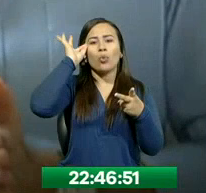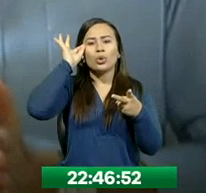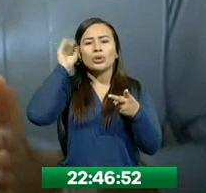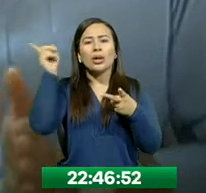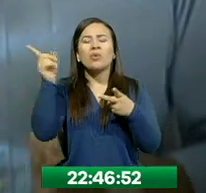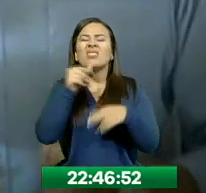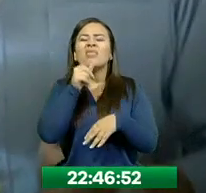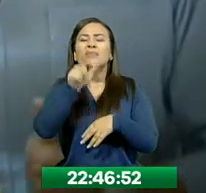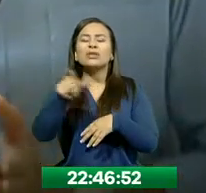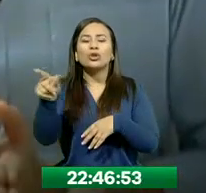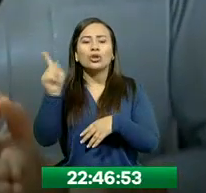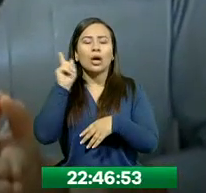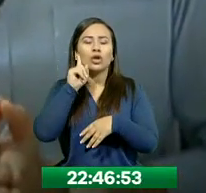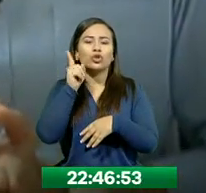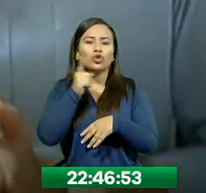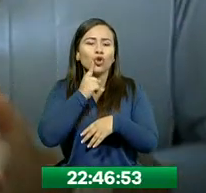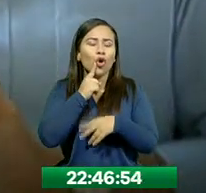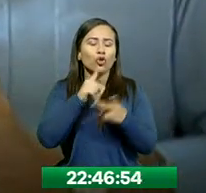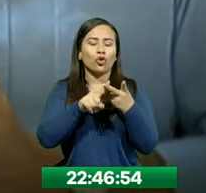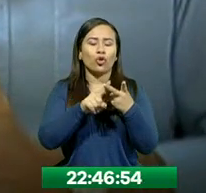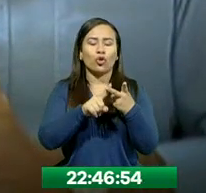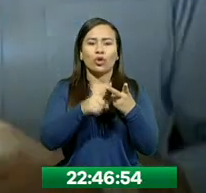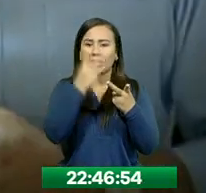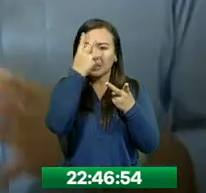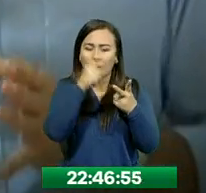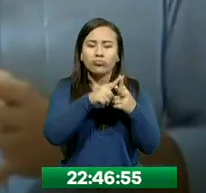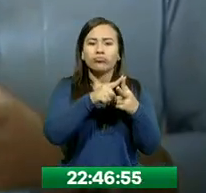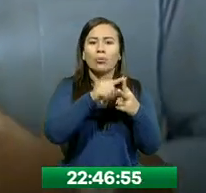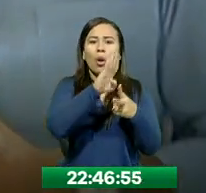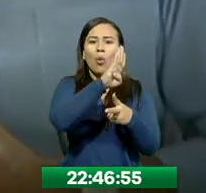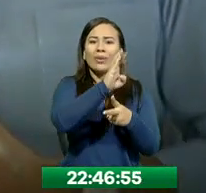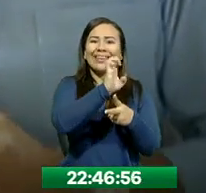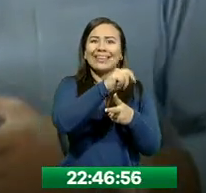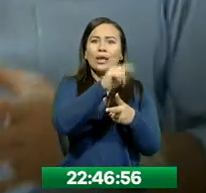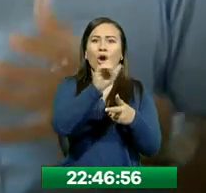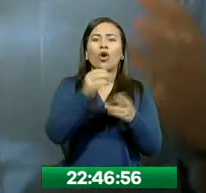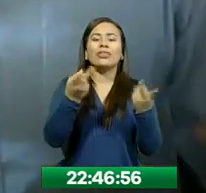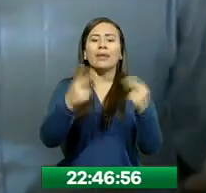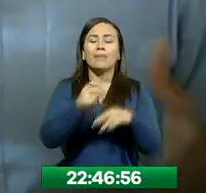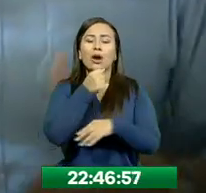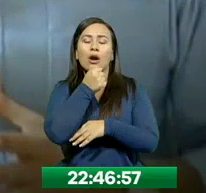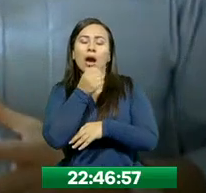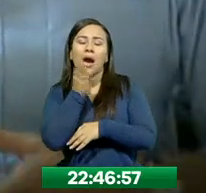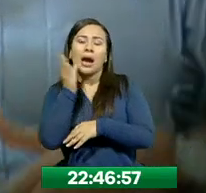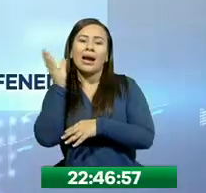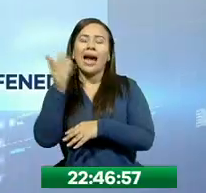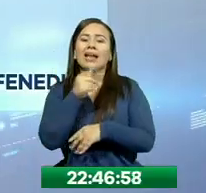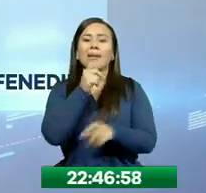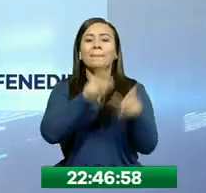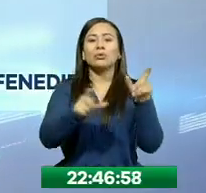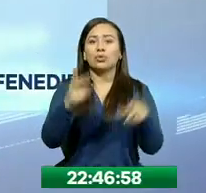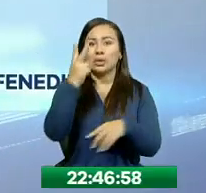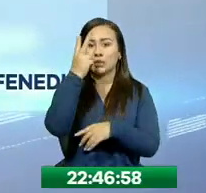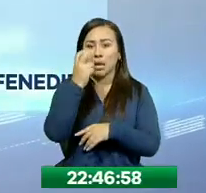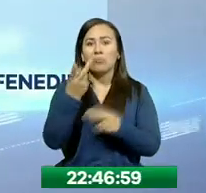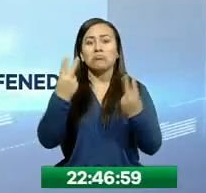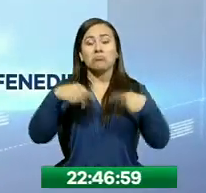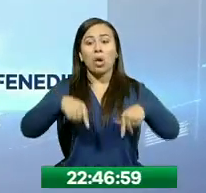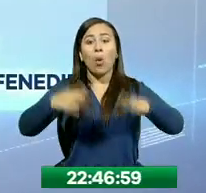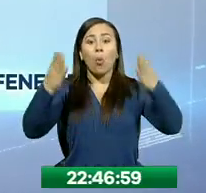para personas con discapacidad auditiva. Tenemos nuestro coro Nota de Luz, que es un coro conformado por no videntes. En Guayaquil